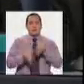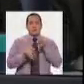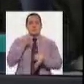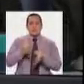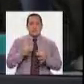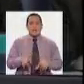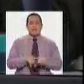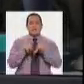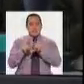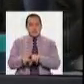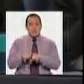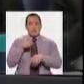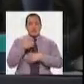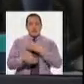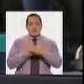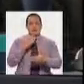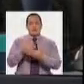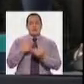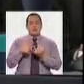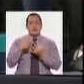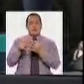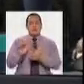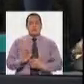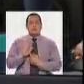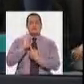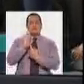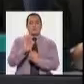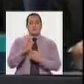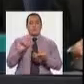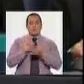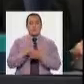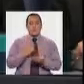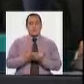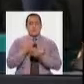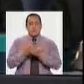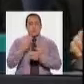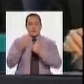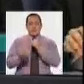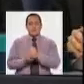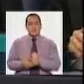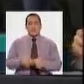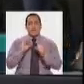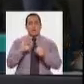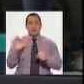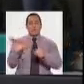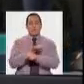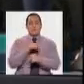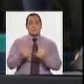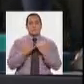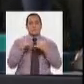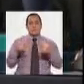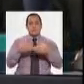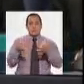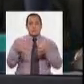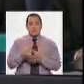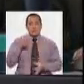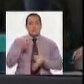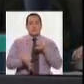así sucesivamente hay demostraciones que garantizan la absoluta independencia del Poder